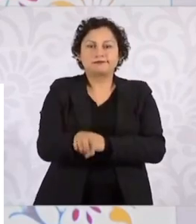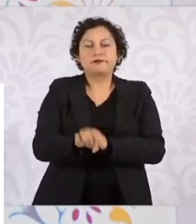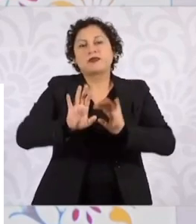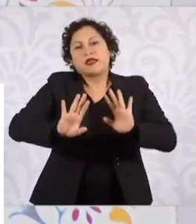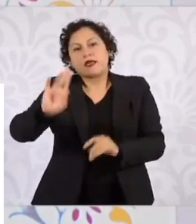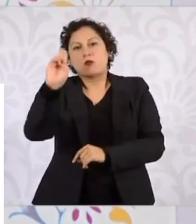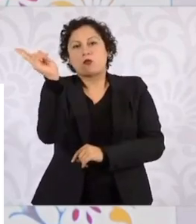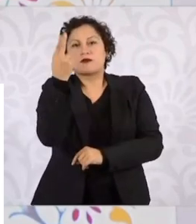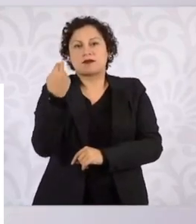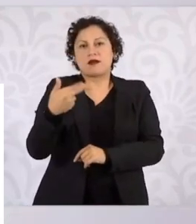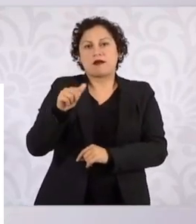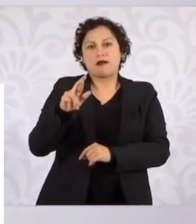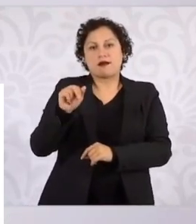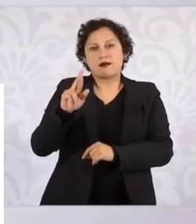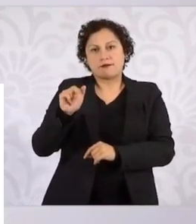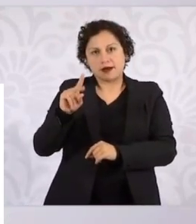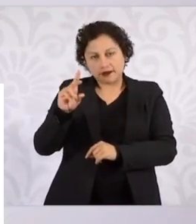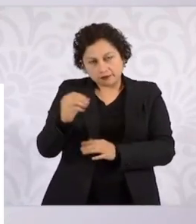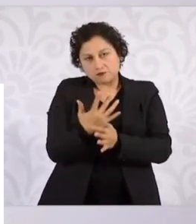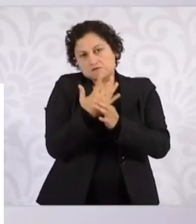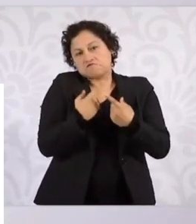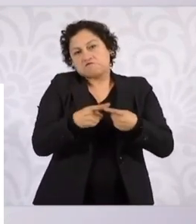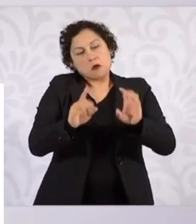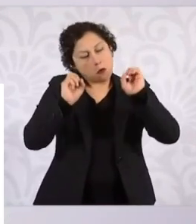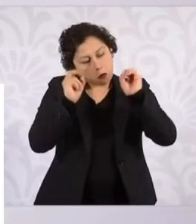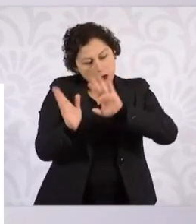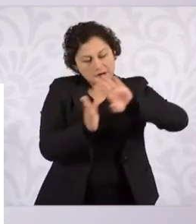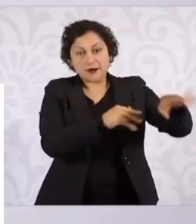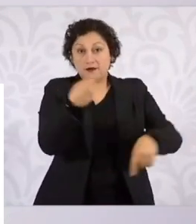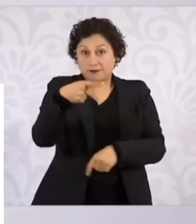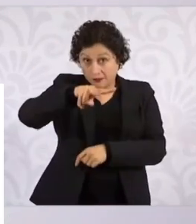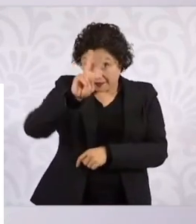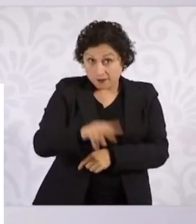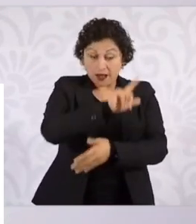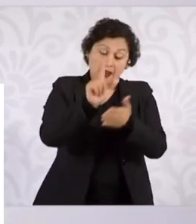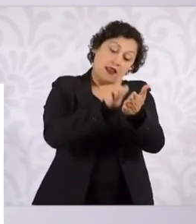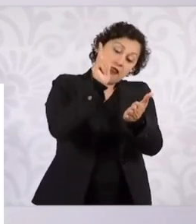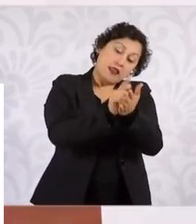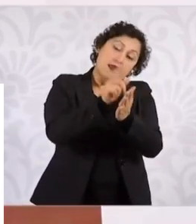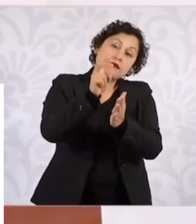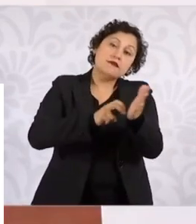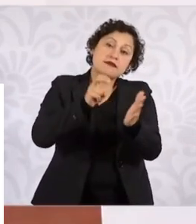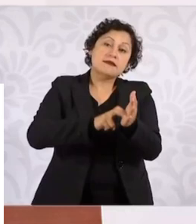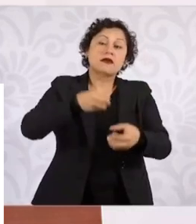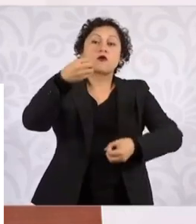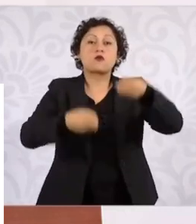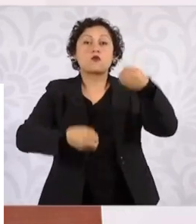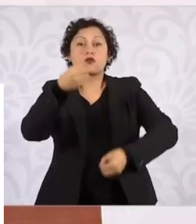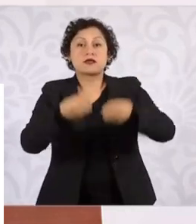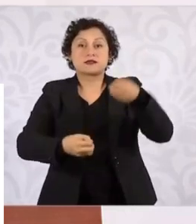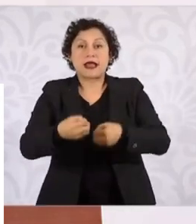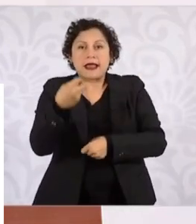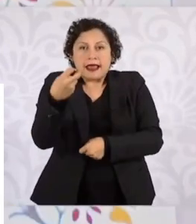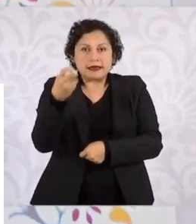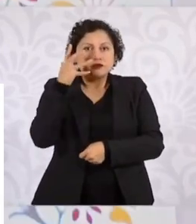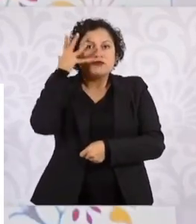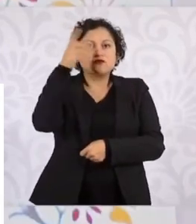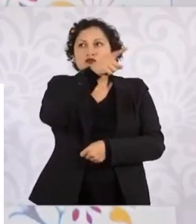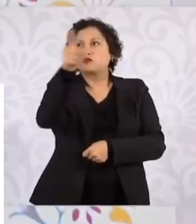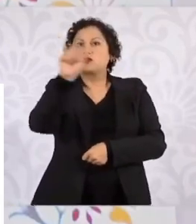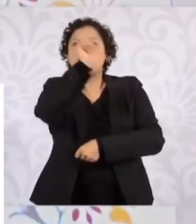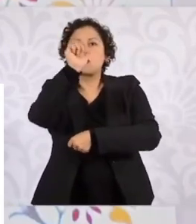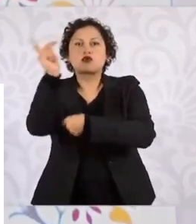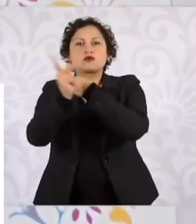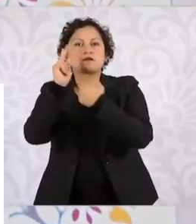La elección del Poder Judicial va a ser un ejemplo, porque es el pueblo decidiendo, sus